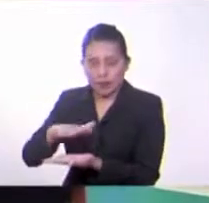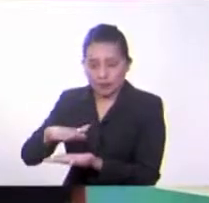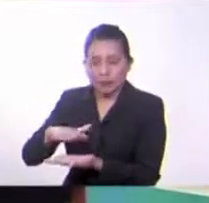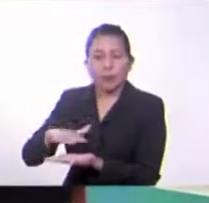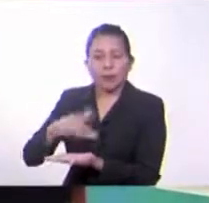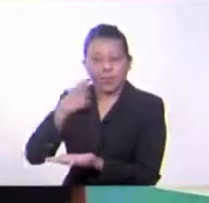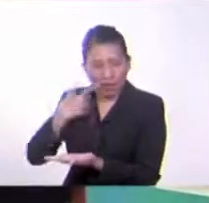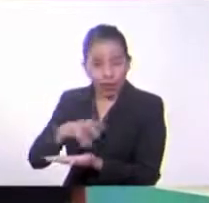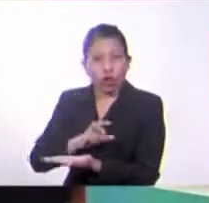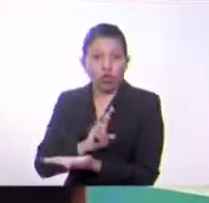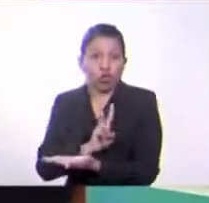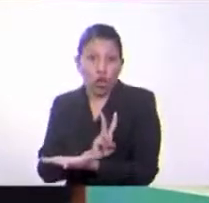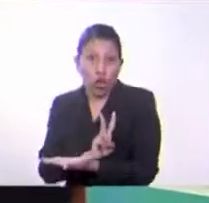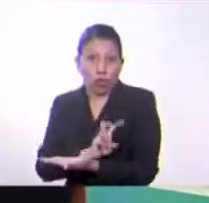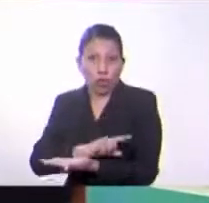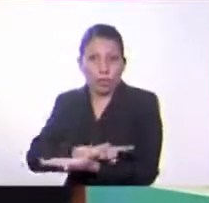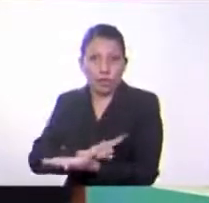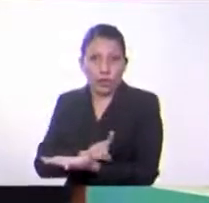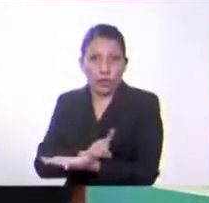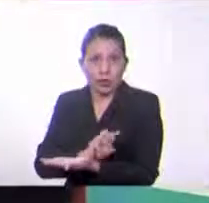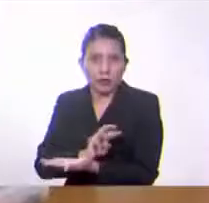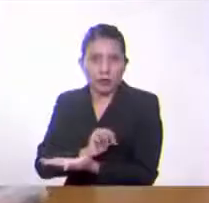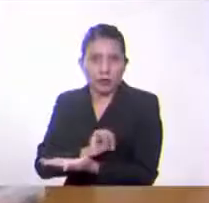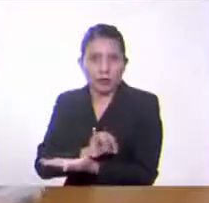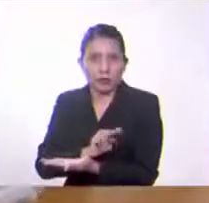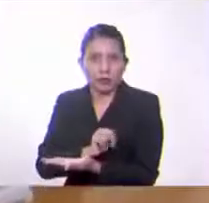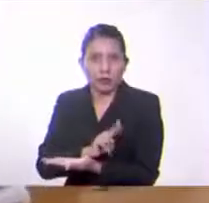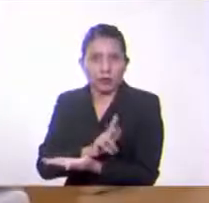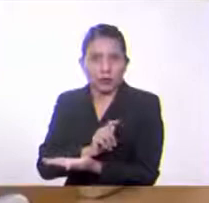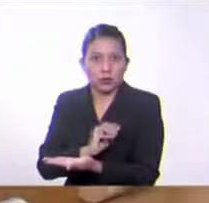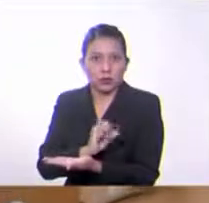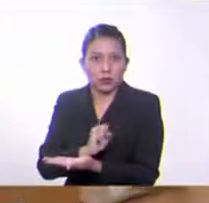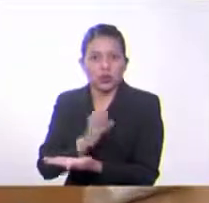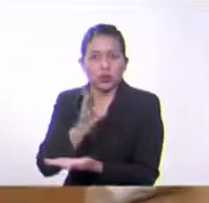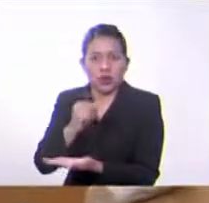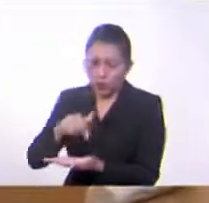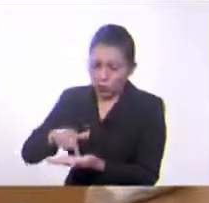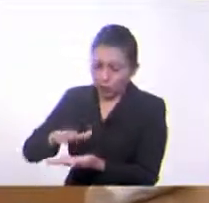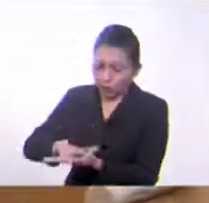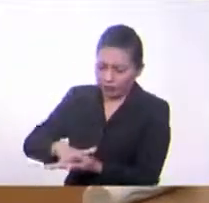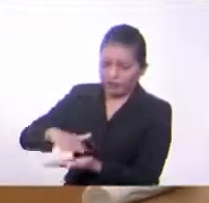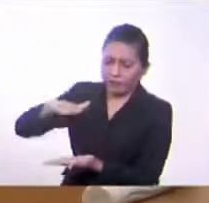otro minuto. A ver qué sucede.